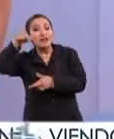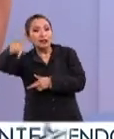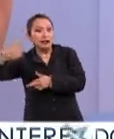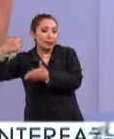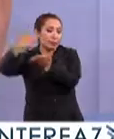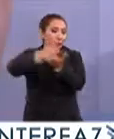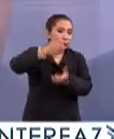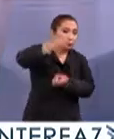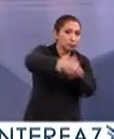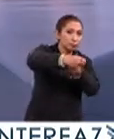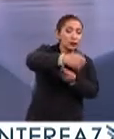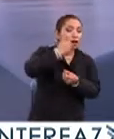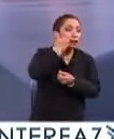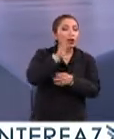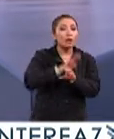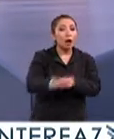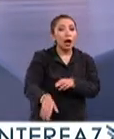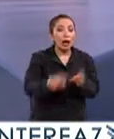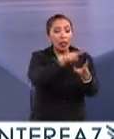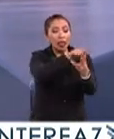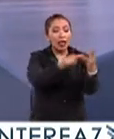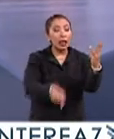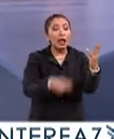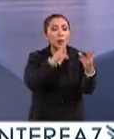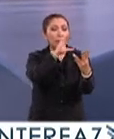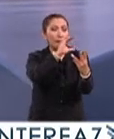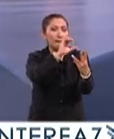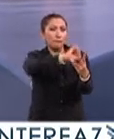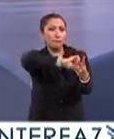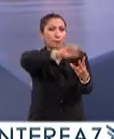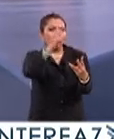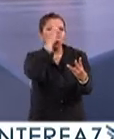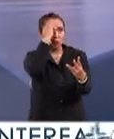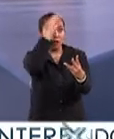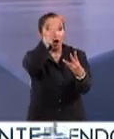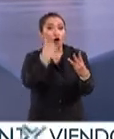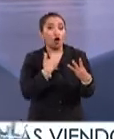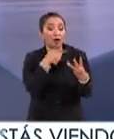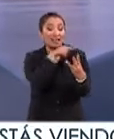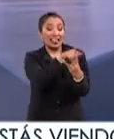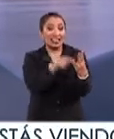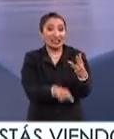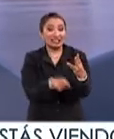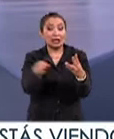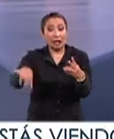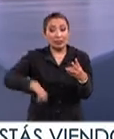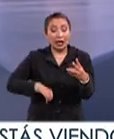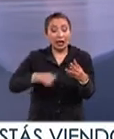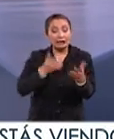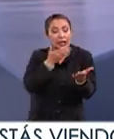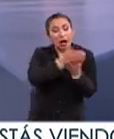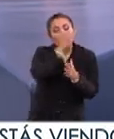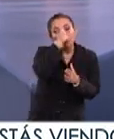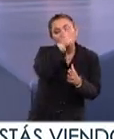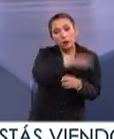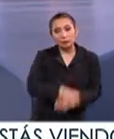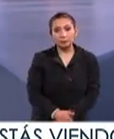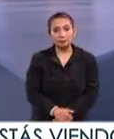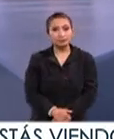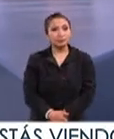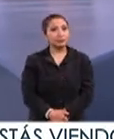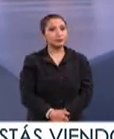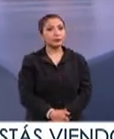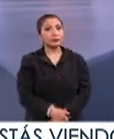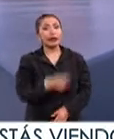universidad. O sea, lo que se busca es la profesionalización de los jóvenes que les interesa la cultura. ¿Tienen